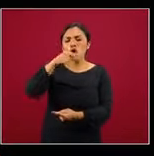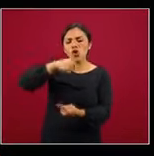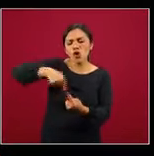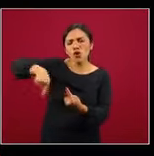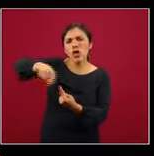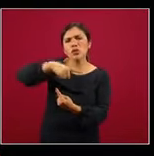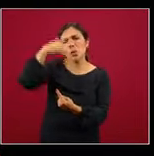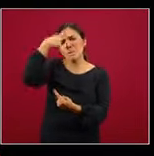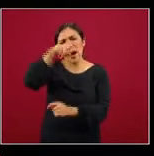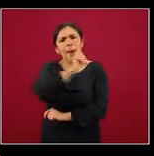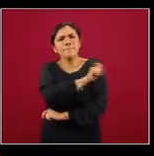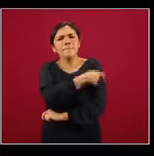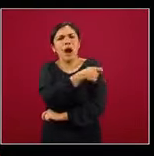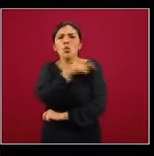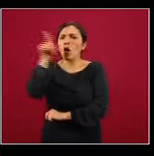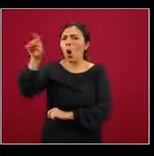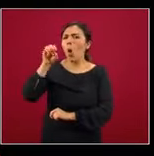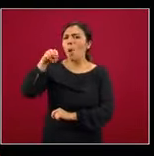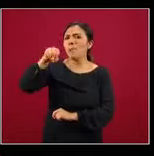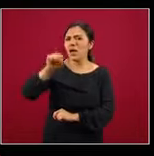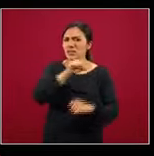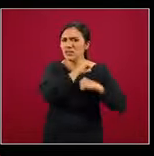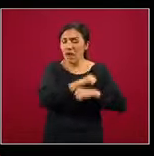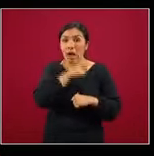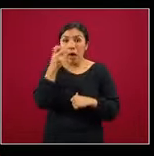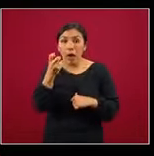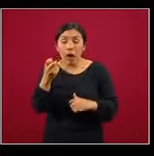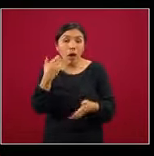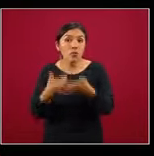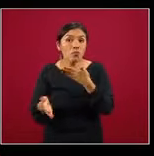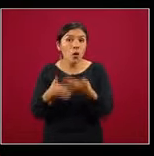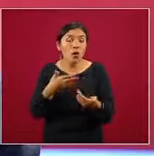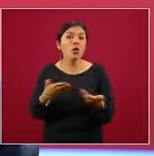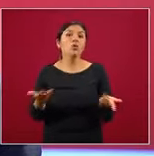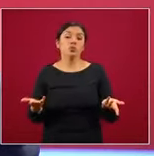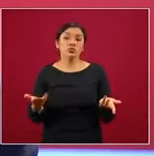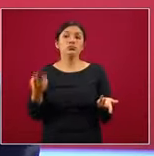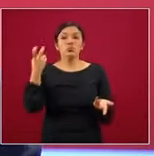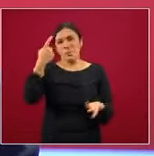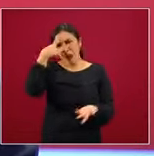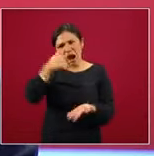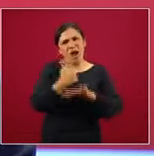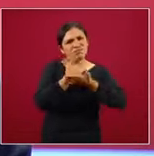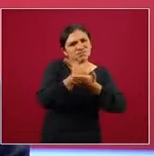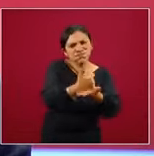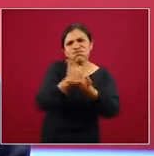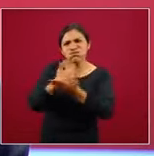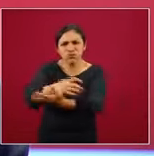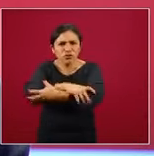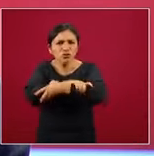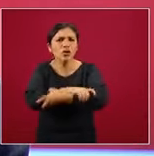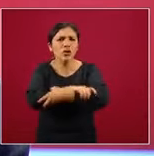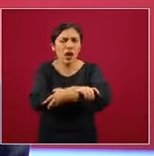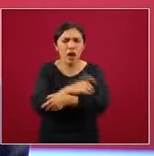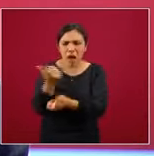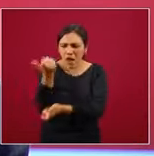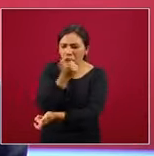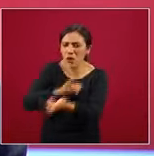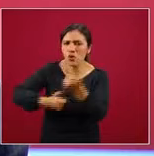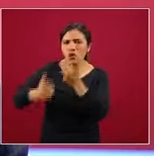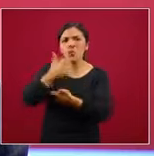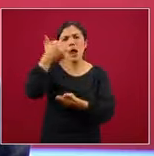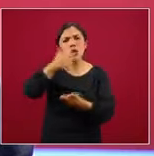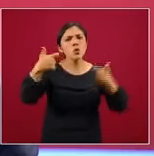Vacunas de la Organización Mundial de la Salud. Este es un modelo de solidaridad económica y de